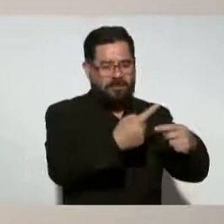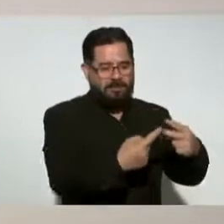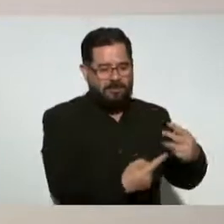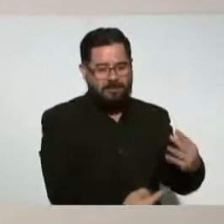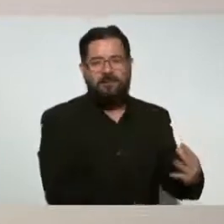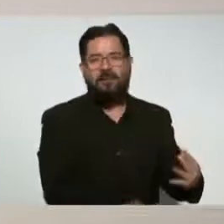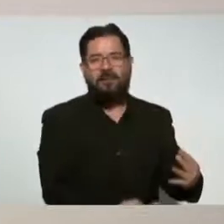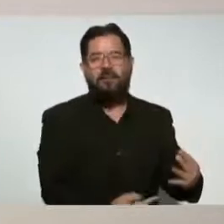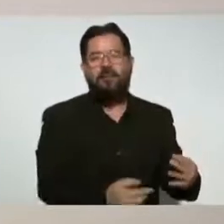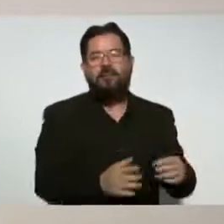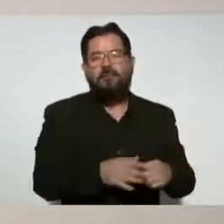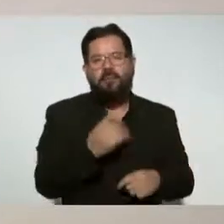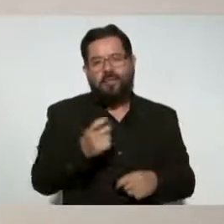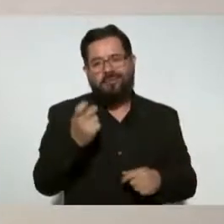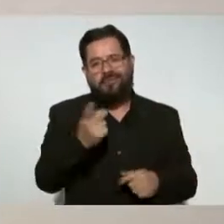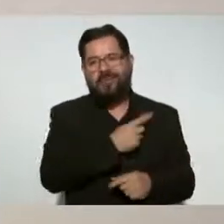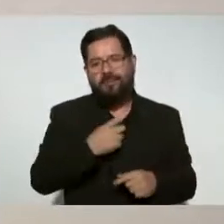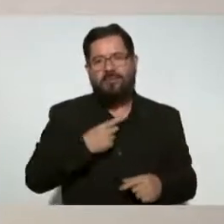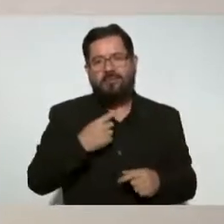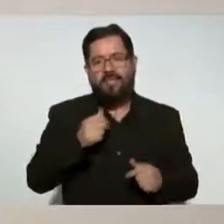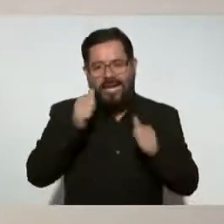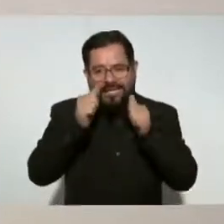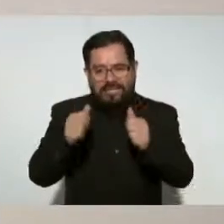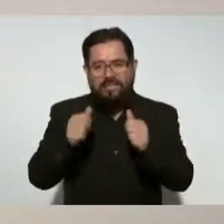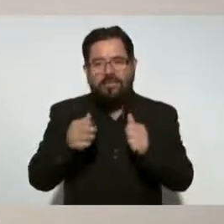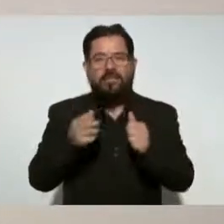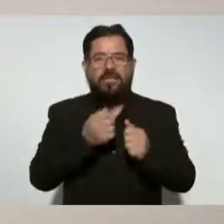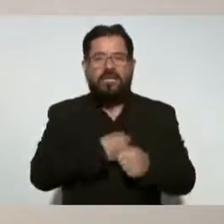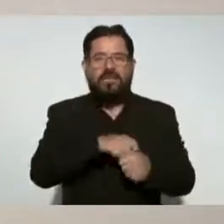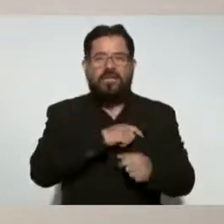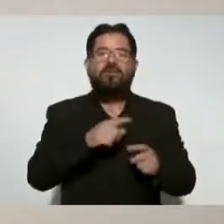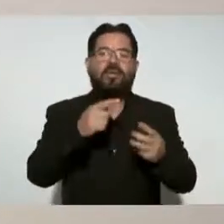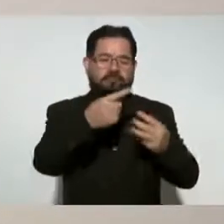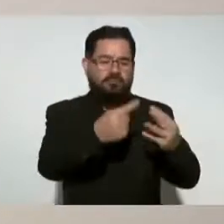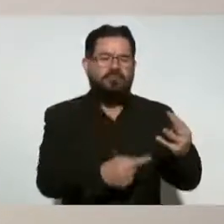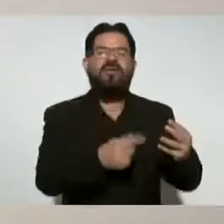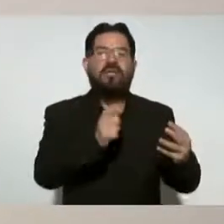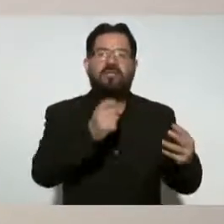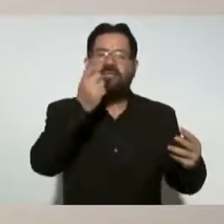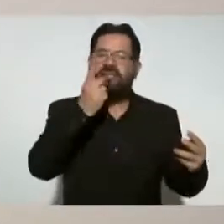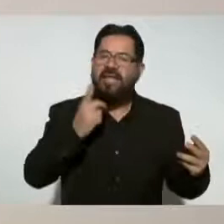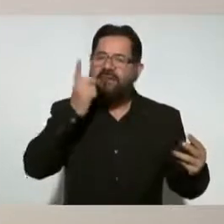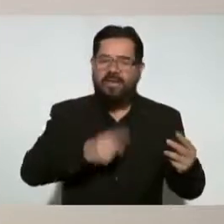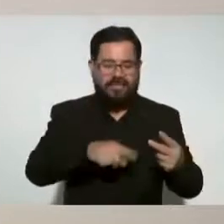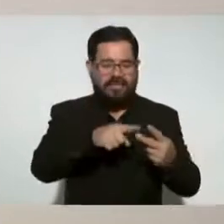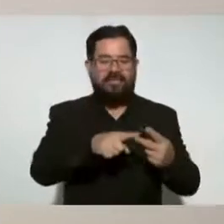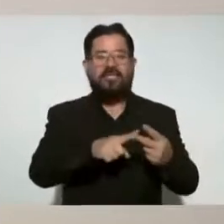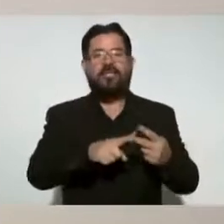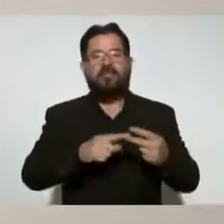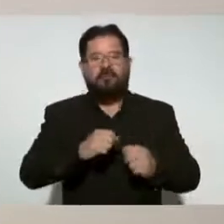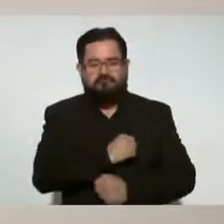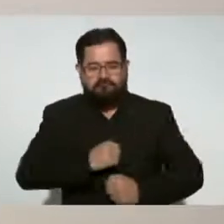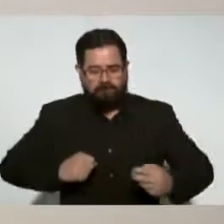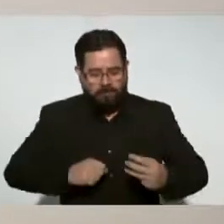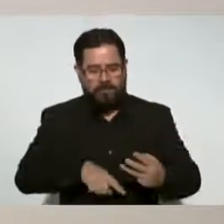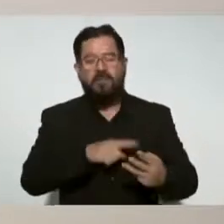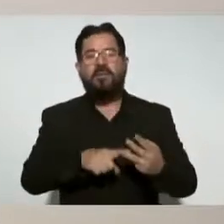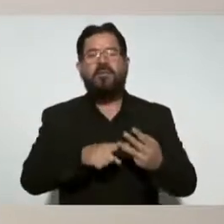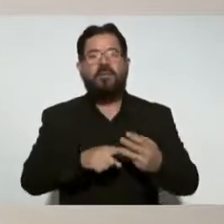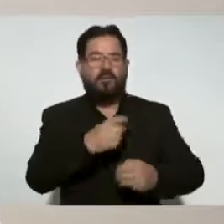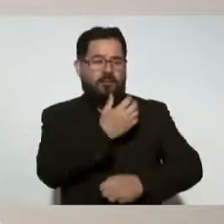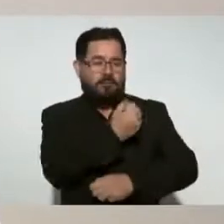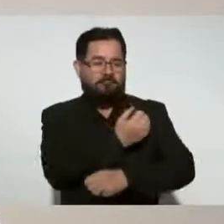mexicanos. Y estoy hablando, como ustedes saben, de la diabetes, de la obesidad, de la hipertensión, de los problemas